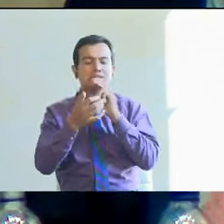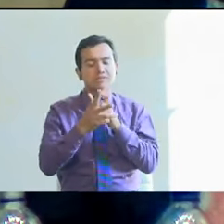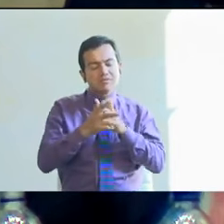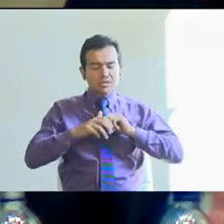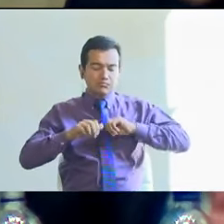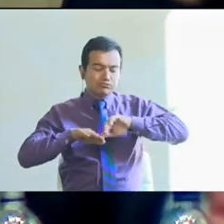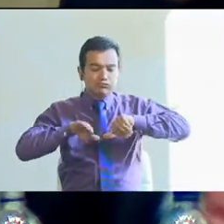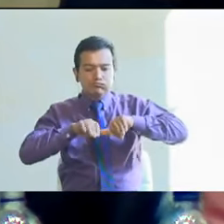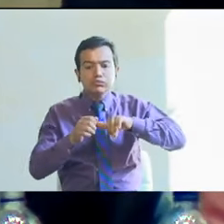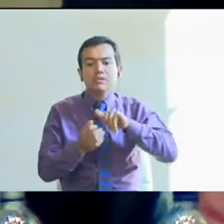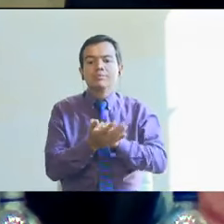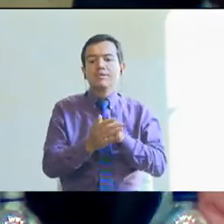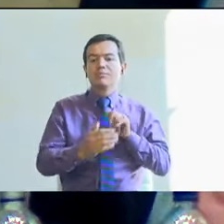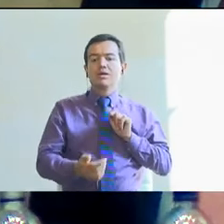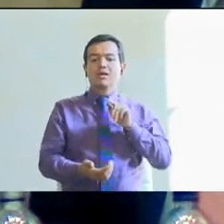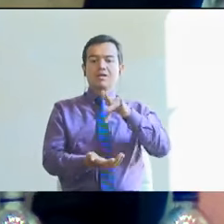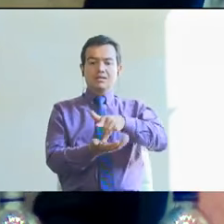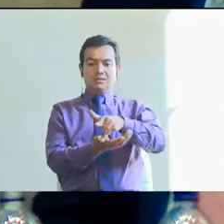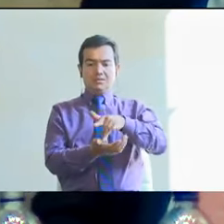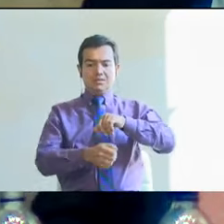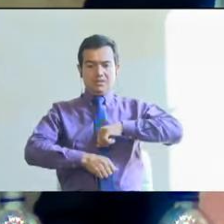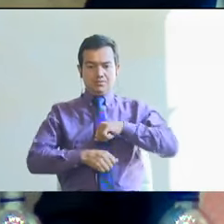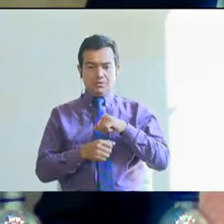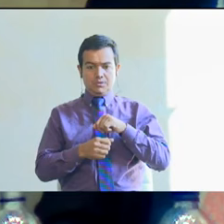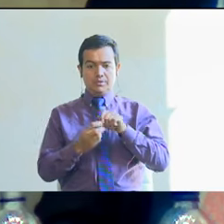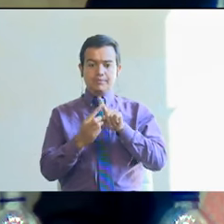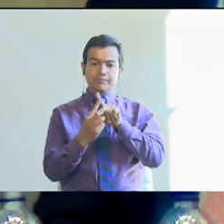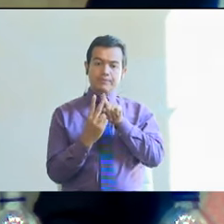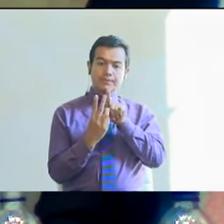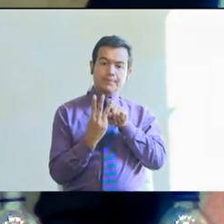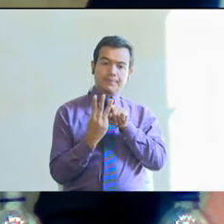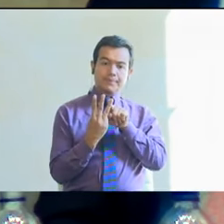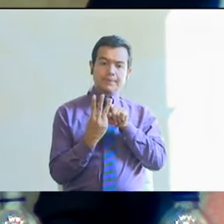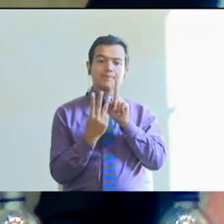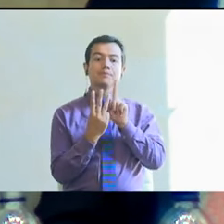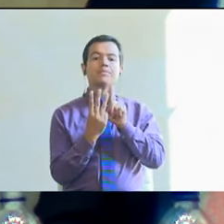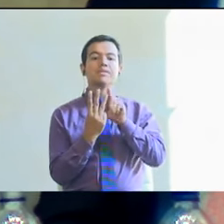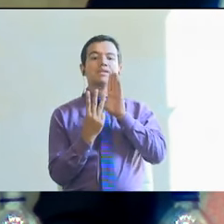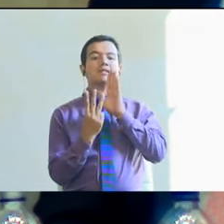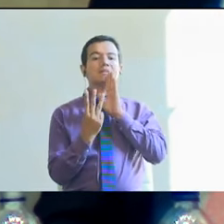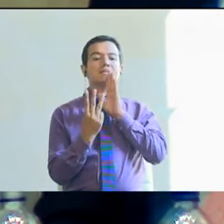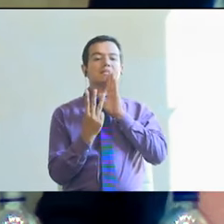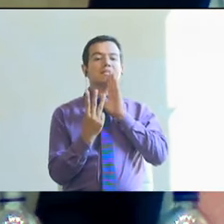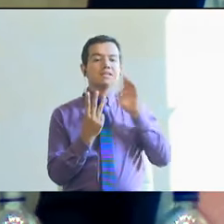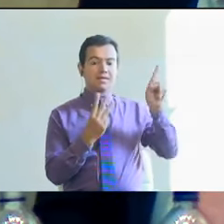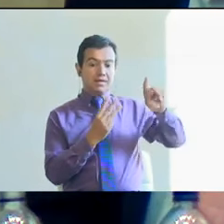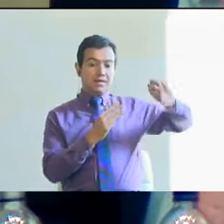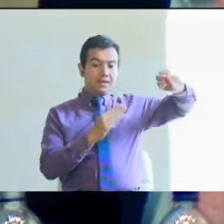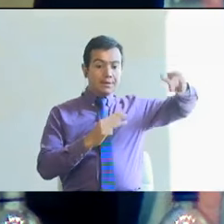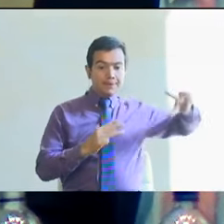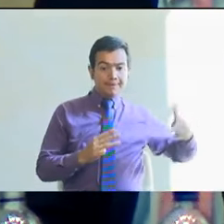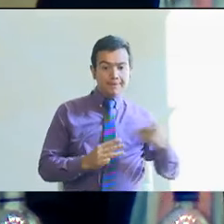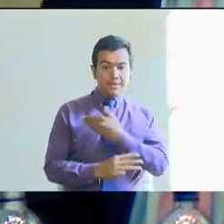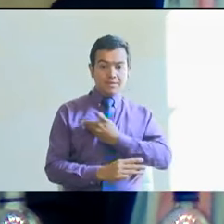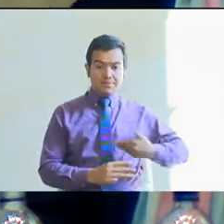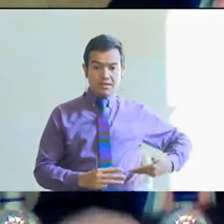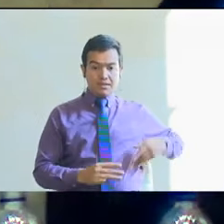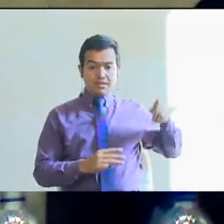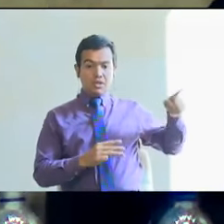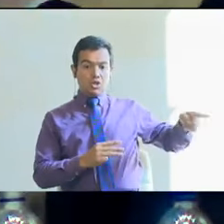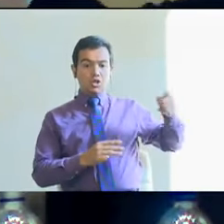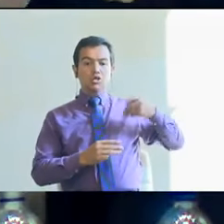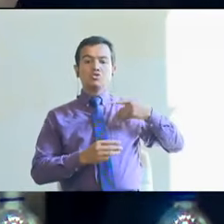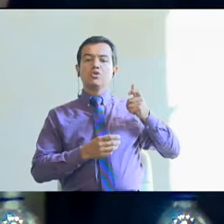va a hablar el padre del vicepresidente de la asamblea de Venezuela democrática